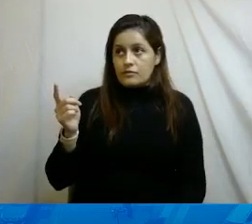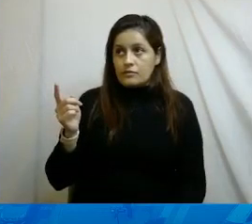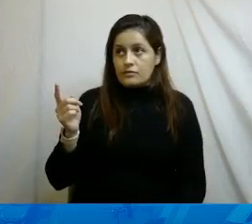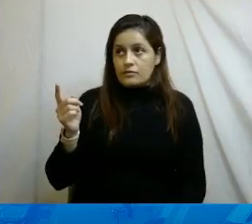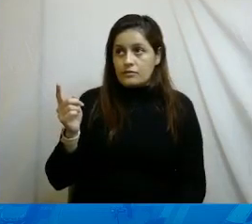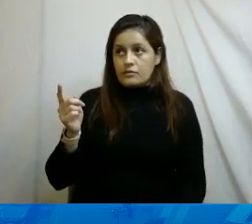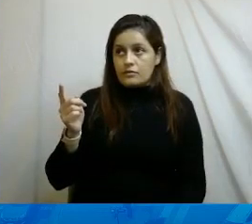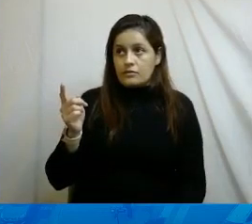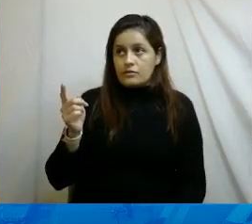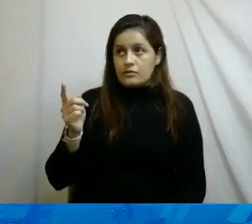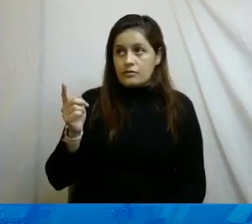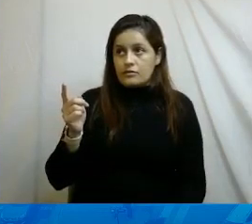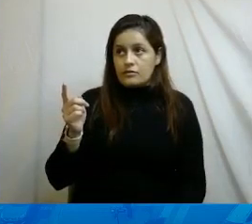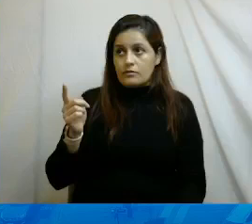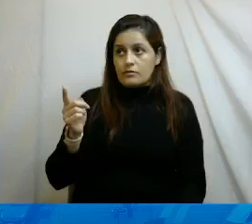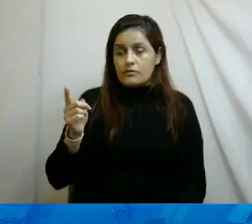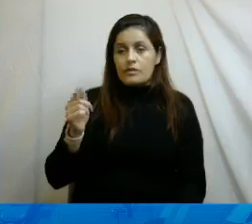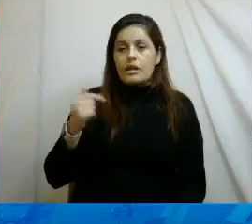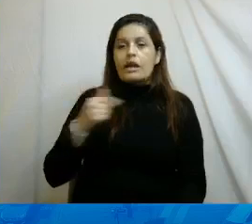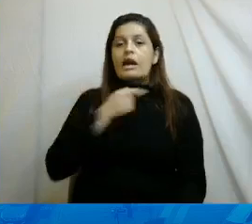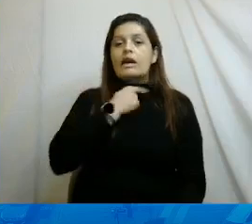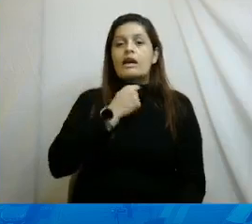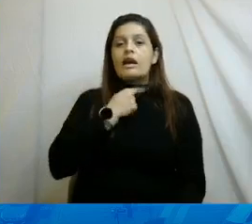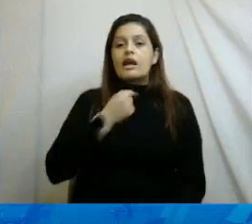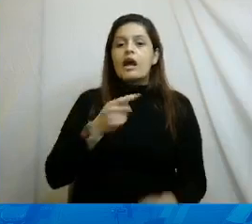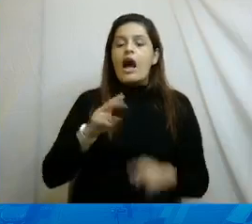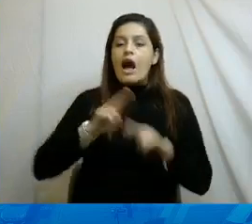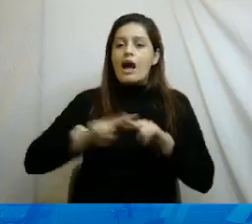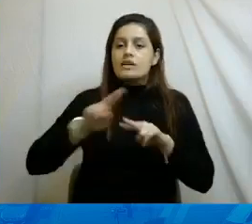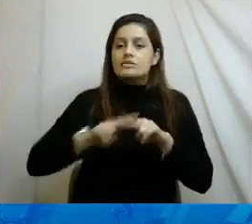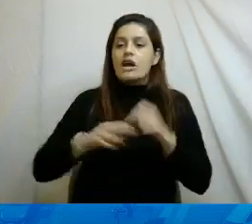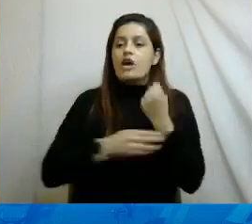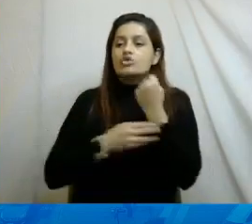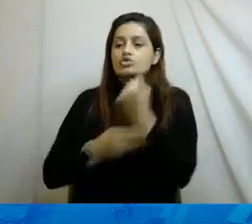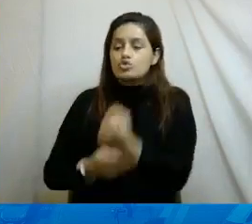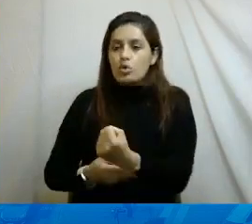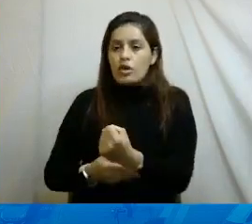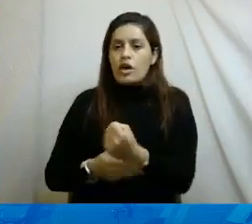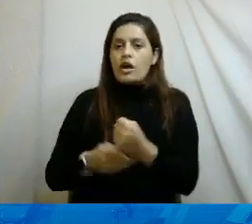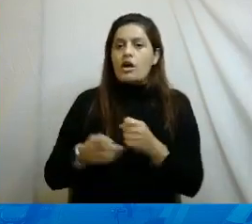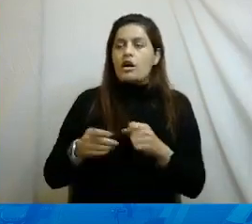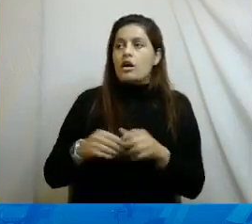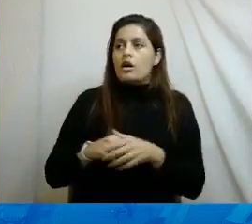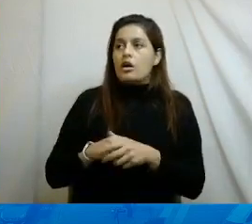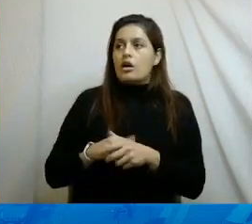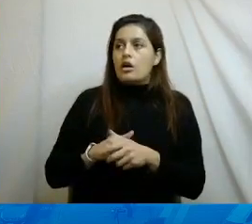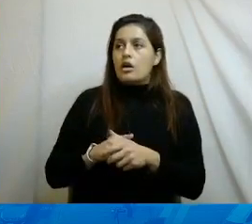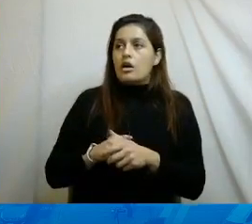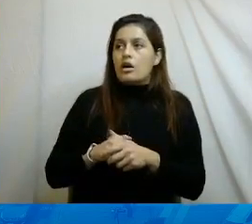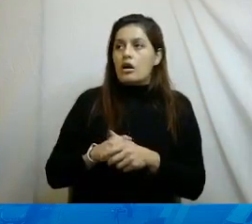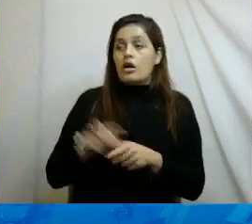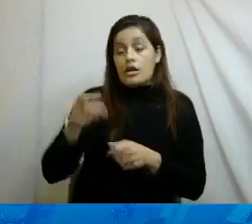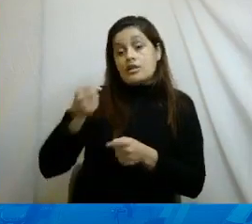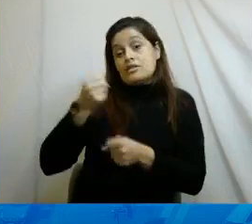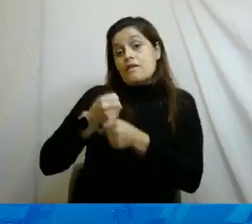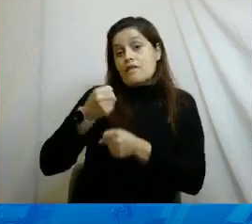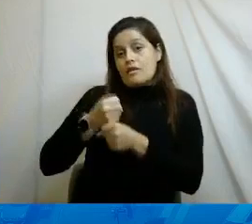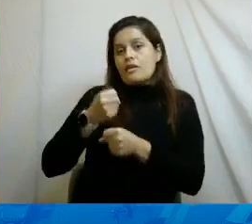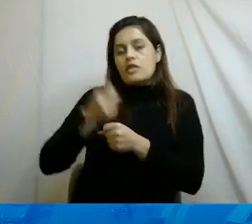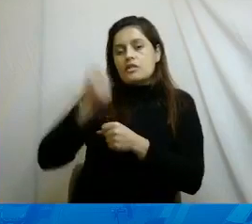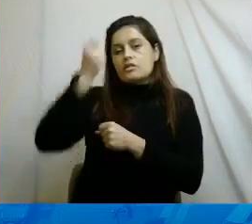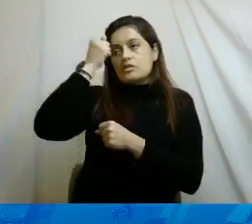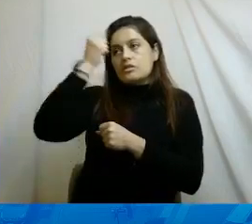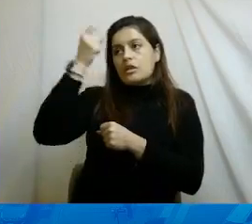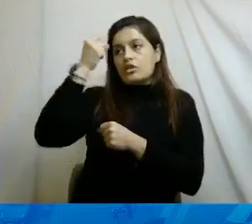jefaturas bajas y no sean los gerentes de la corporación, los altos directivos de la corporación que estén dando la cara. Lo lamento que sean ustedes porque ustedes son trabajadores y entiendo que